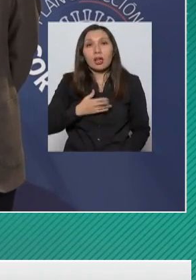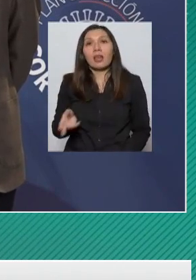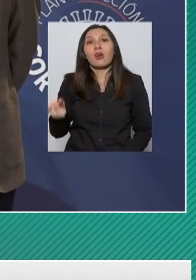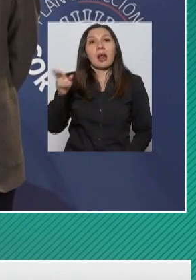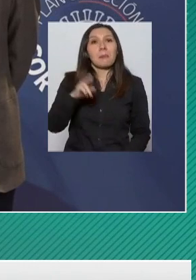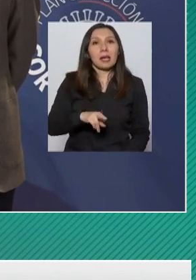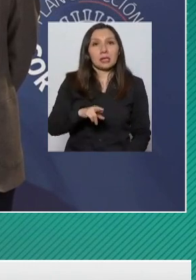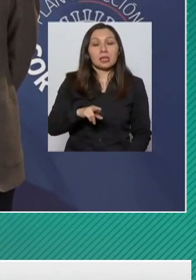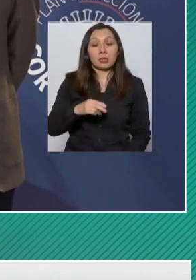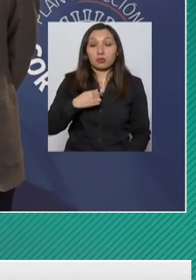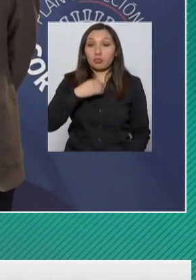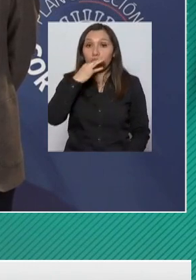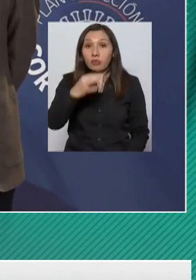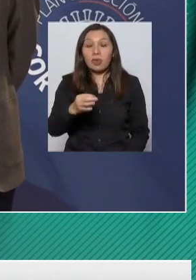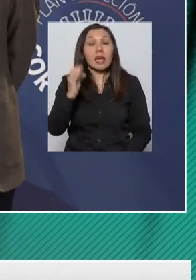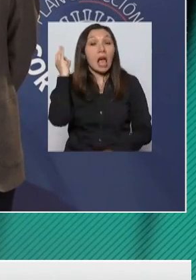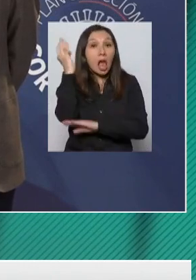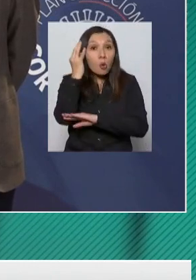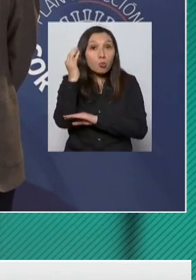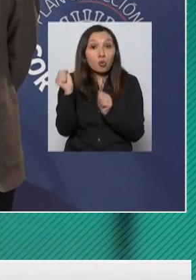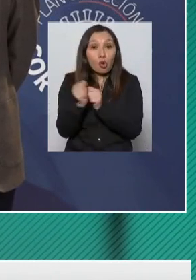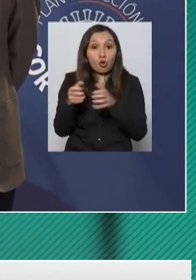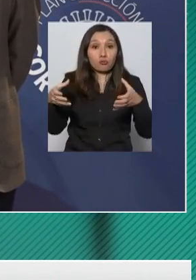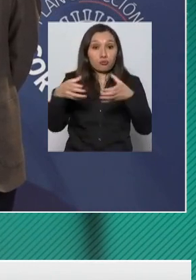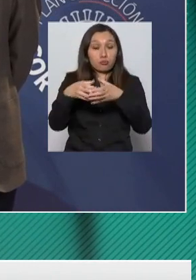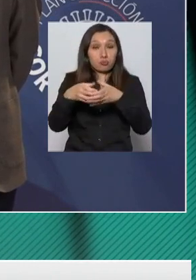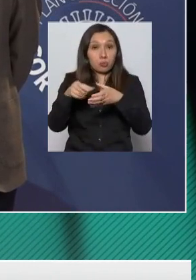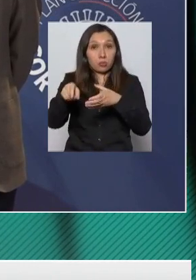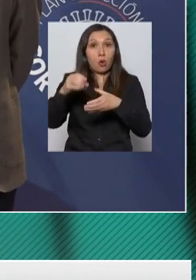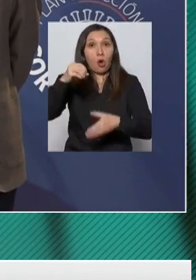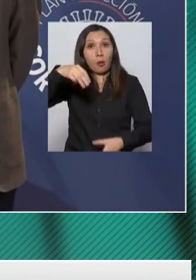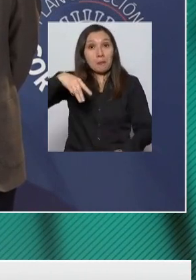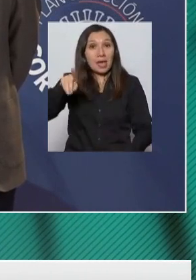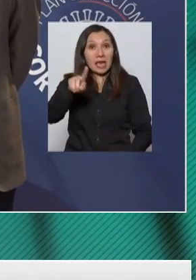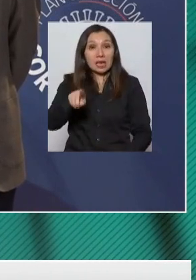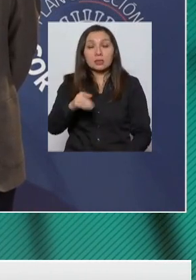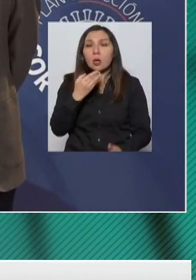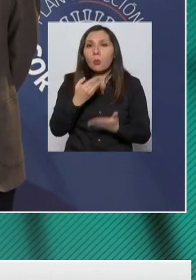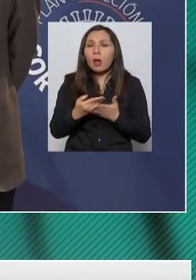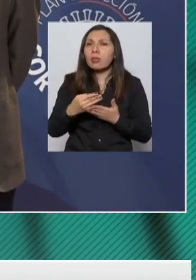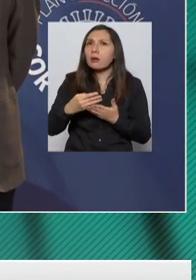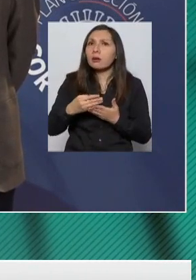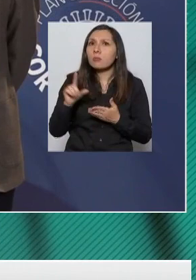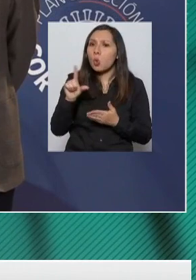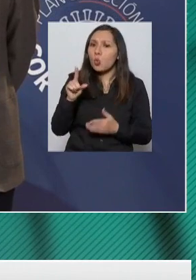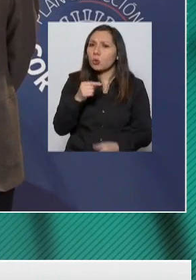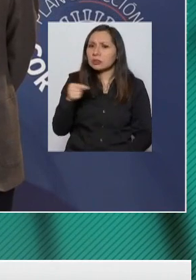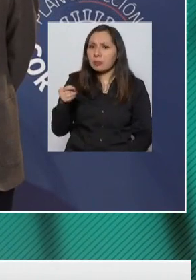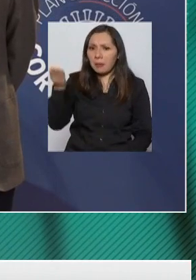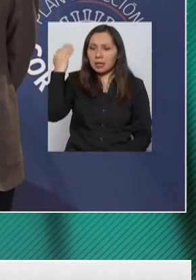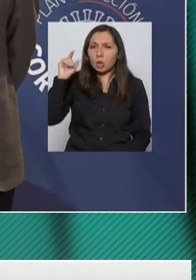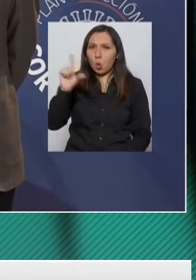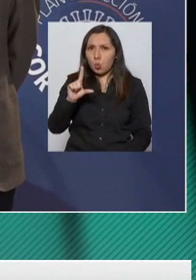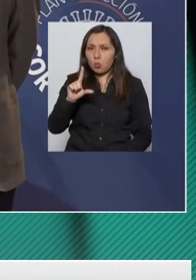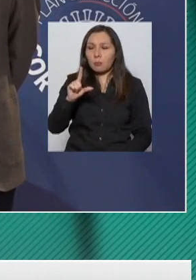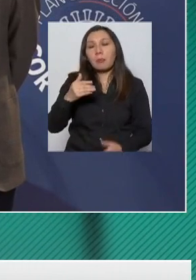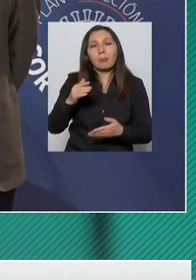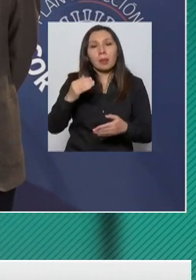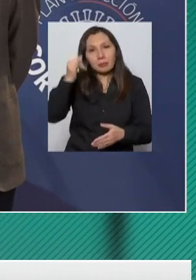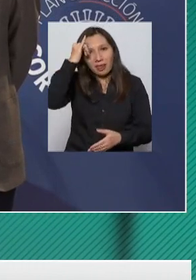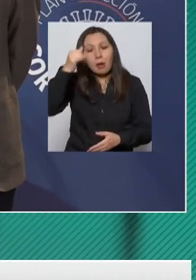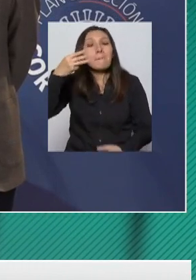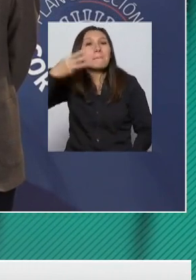lo que señale la reunión que tuvimos con ellos con la organización el día martes lunes de la semana pasada martes